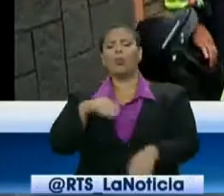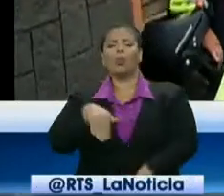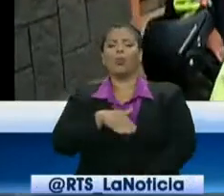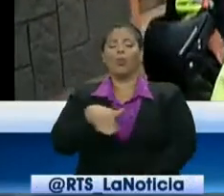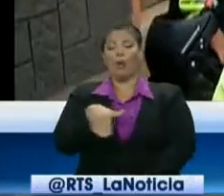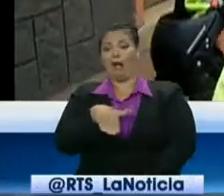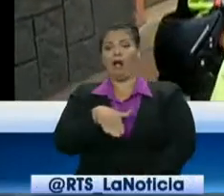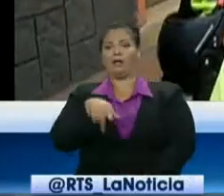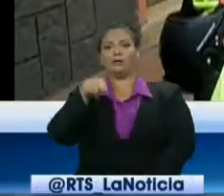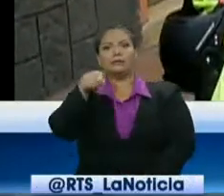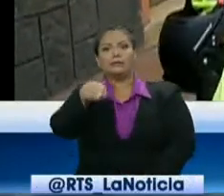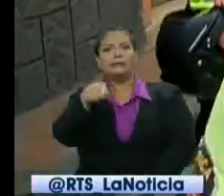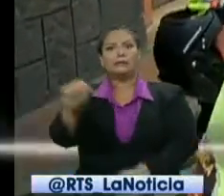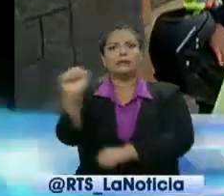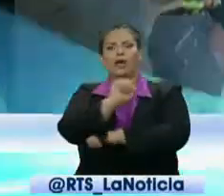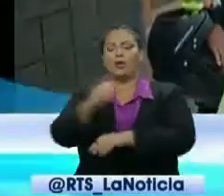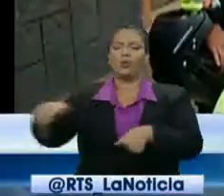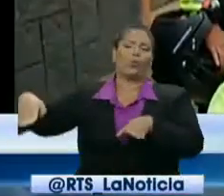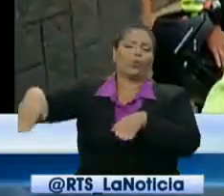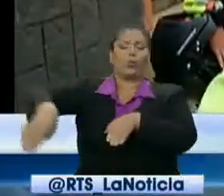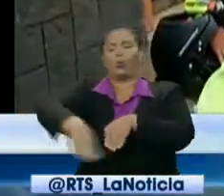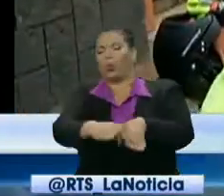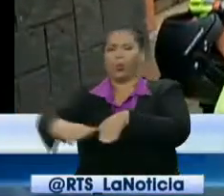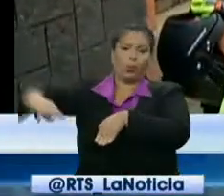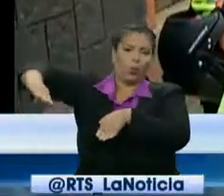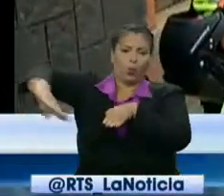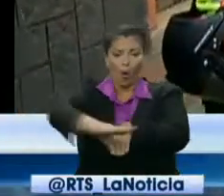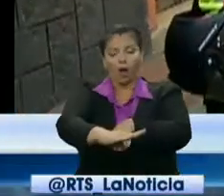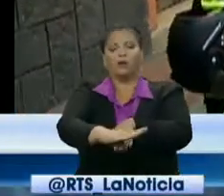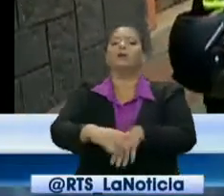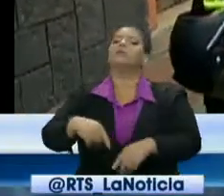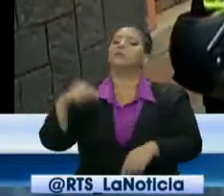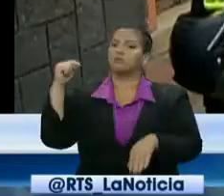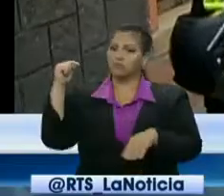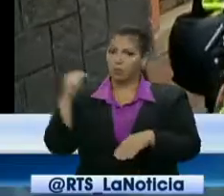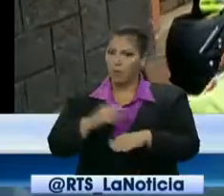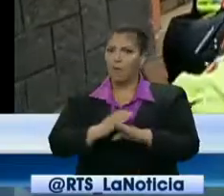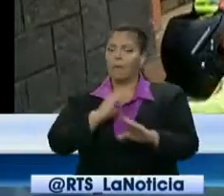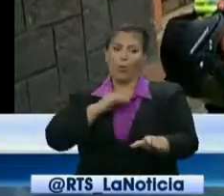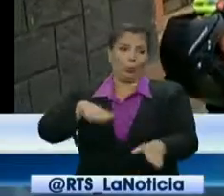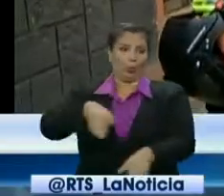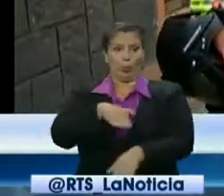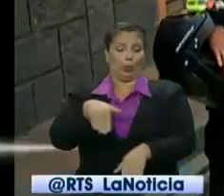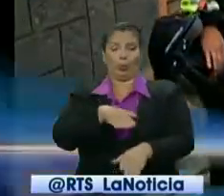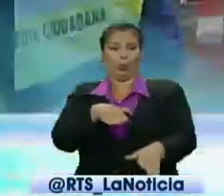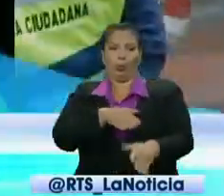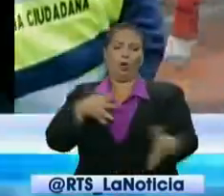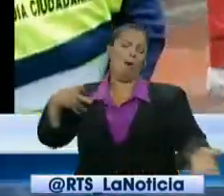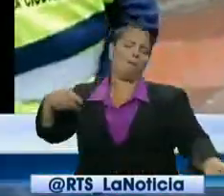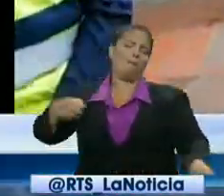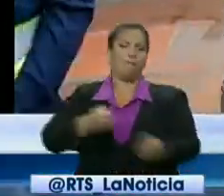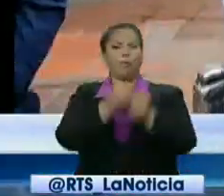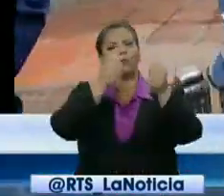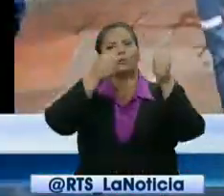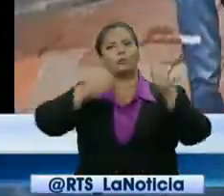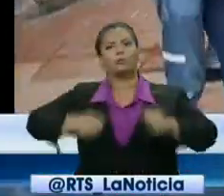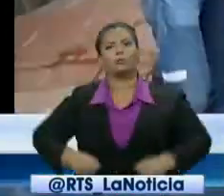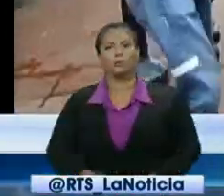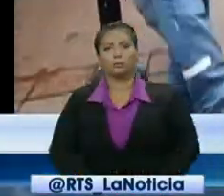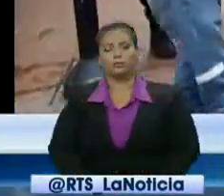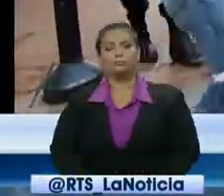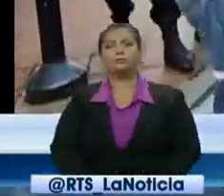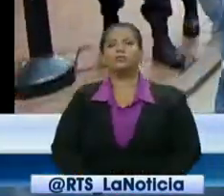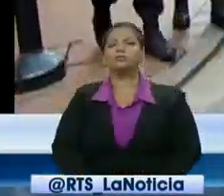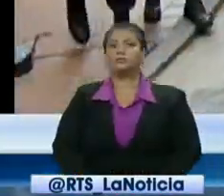Un vehículo conducido por una señora. Entonces se le cruzó al bus y el bus lastimosamente perdió pista, entonces dio contra la esquina del hotel. Resultado de este accidente,